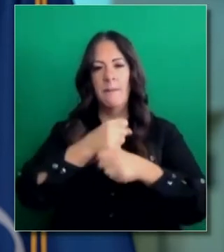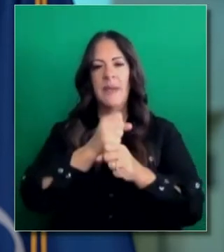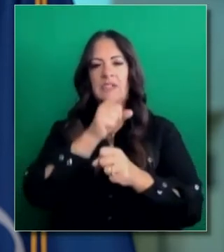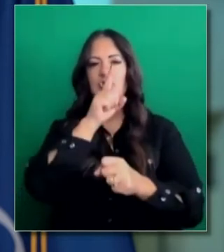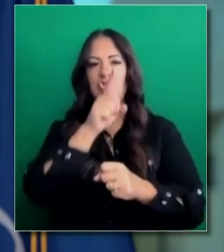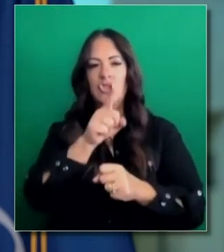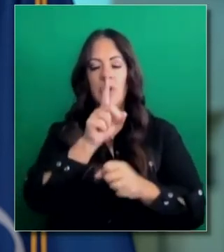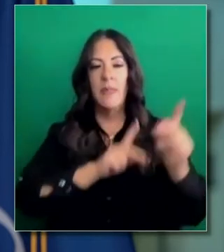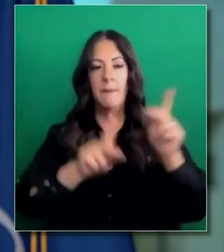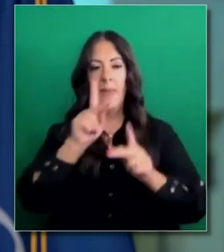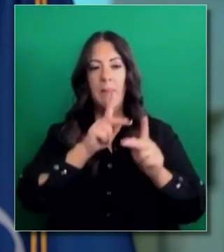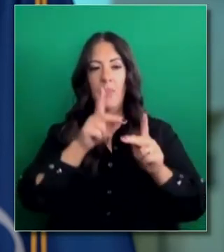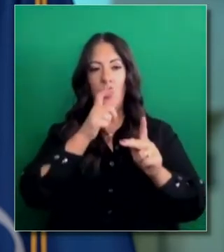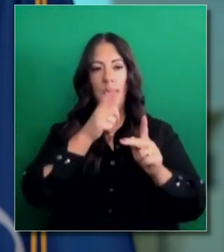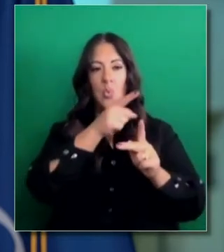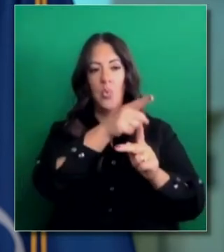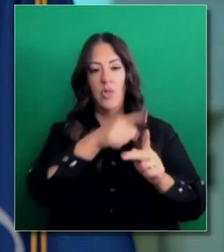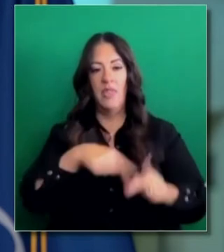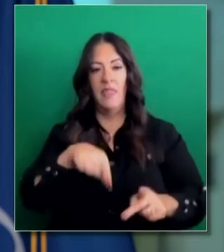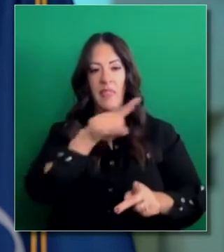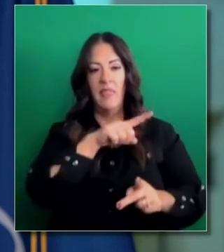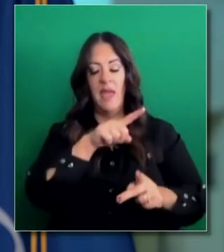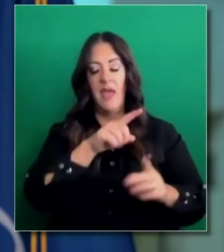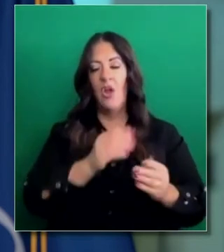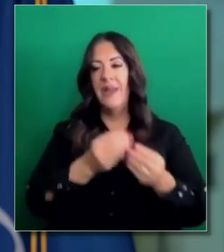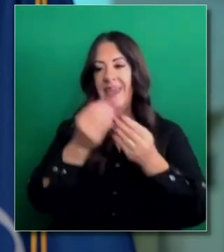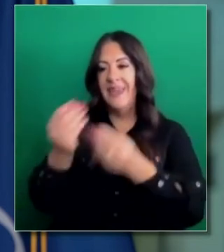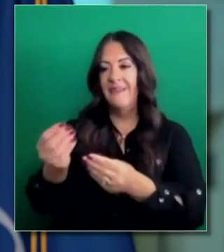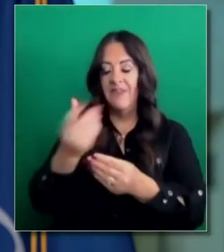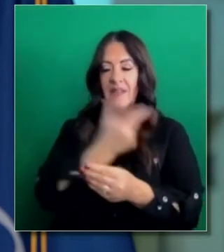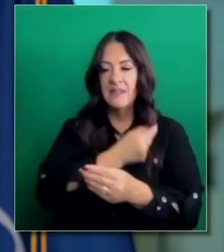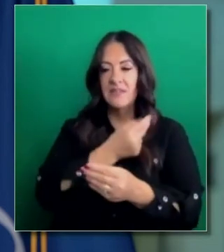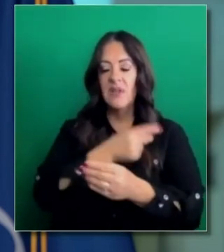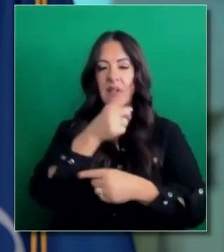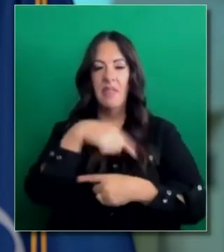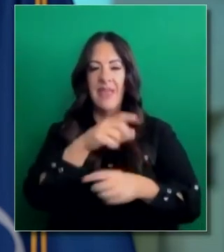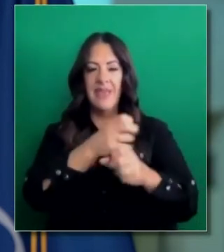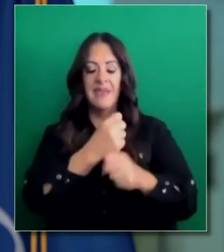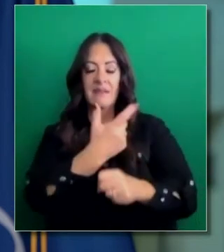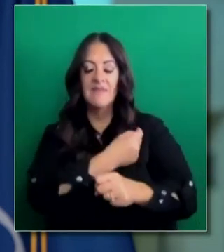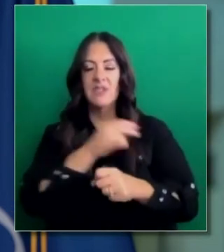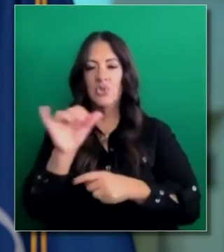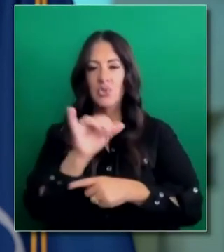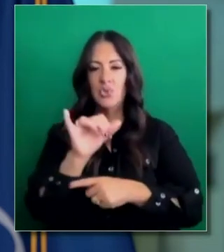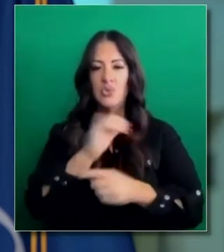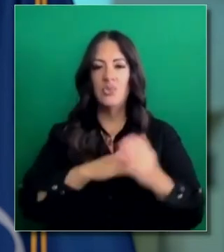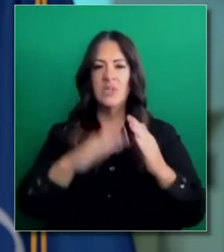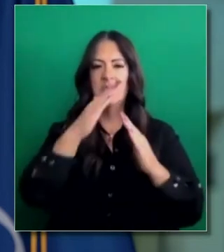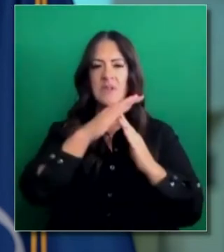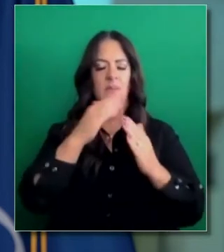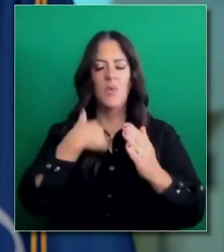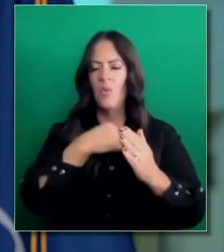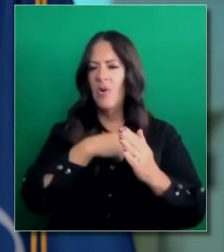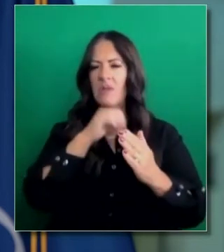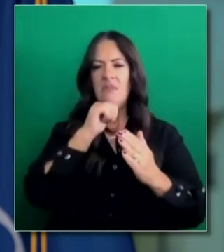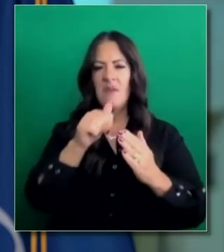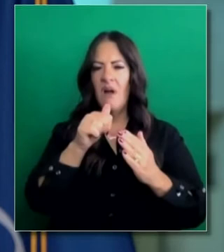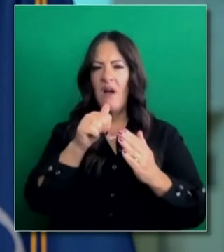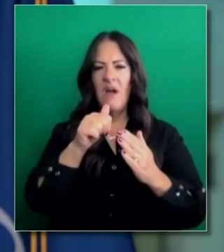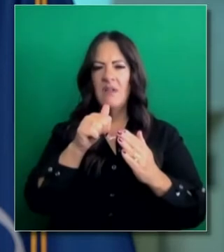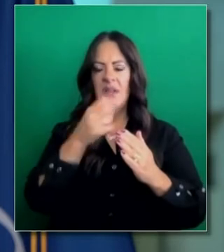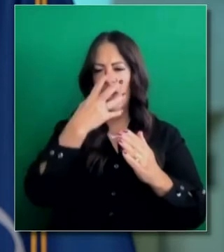estamos cuidando a los más vulnerables en centros de cuidado donde se congregan eso es lo más importante no estamos